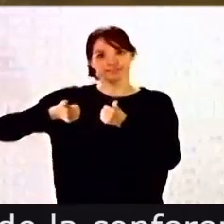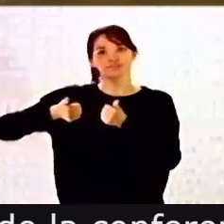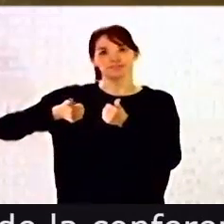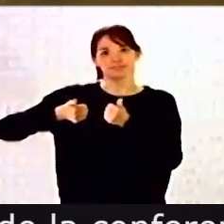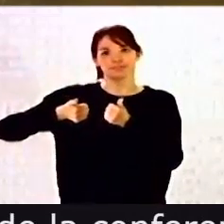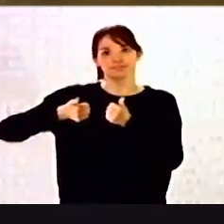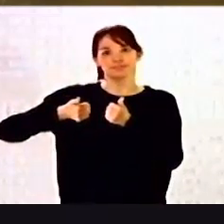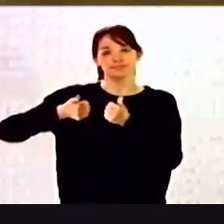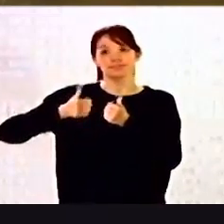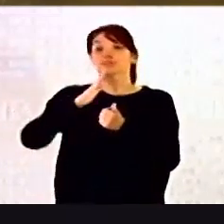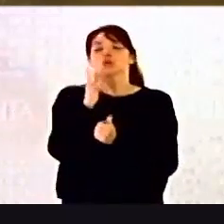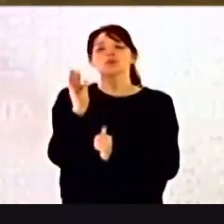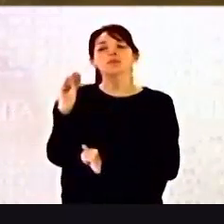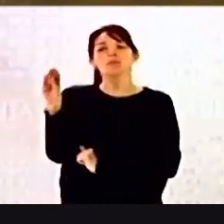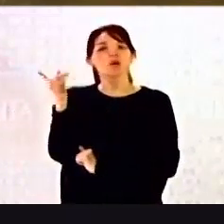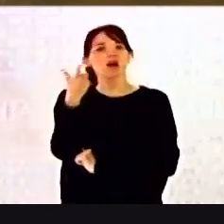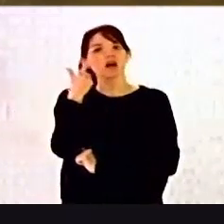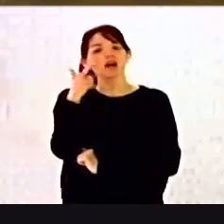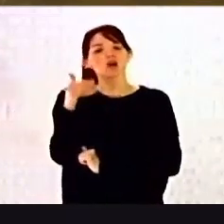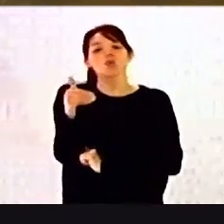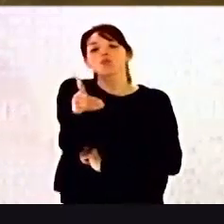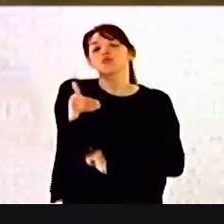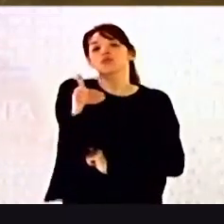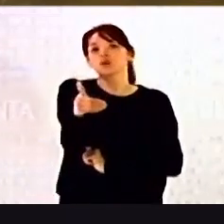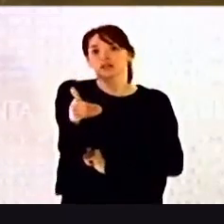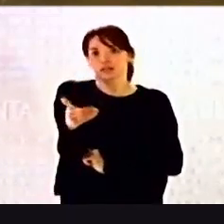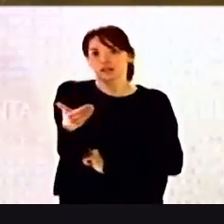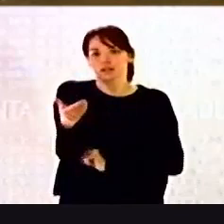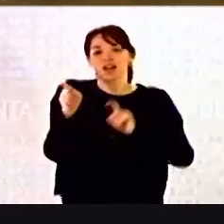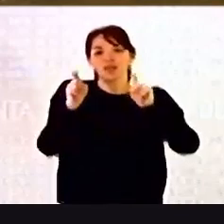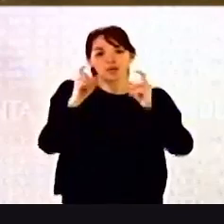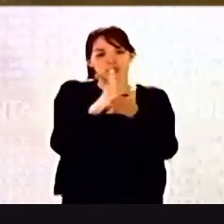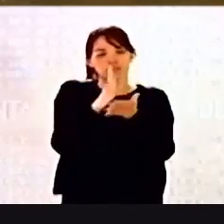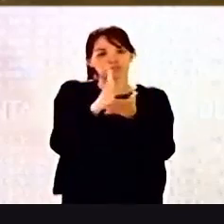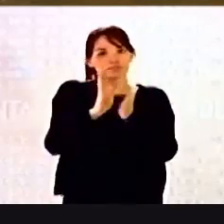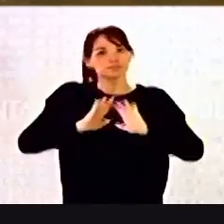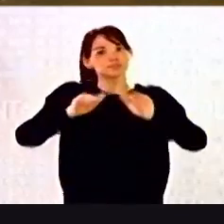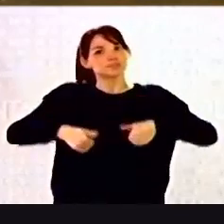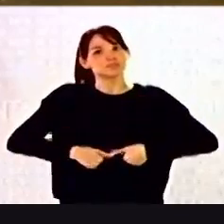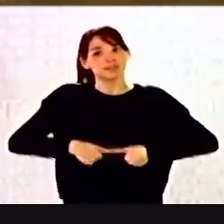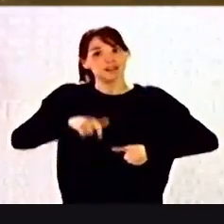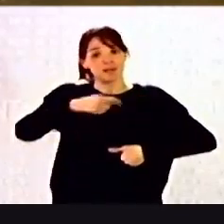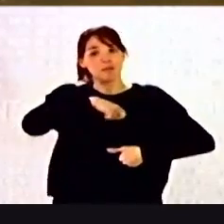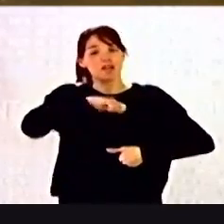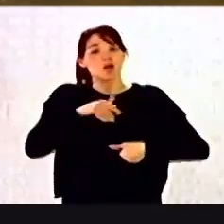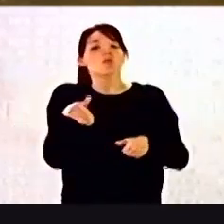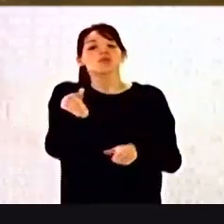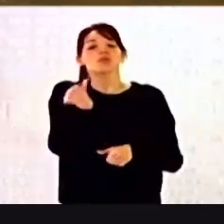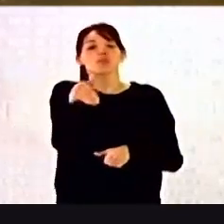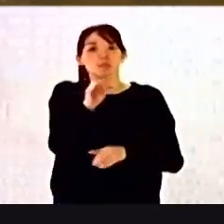Ante la pregunta de cuándo se va a recuperar la educación en nuestro país,